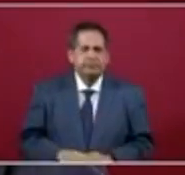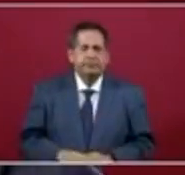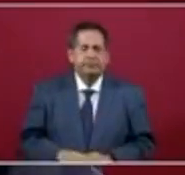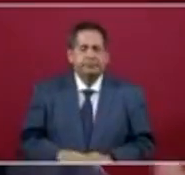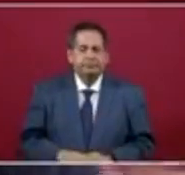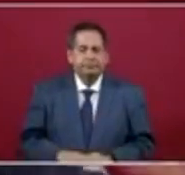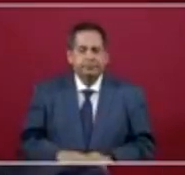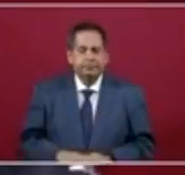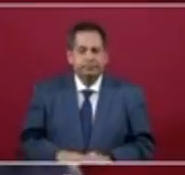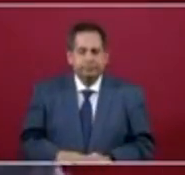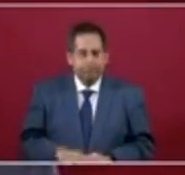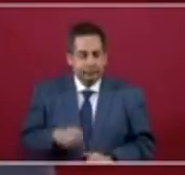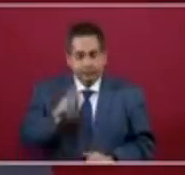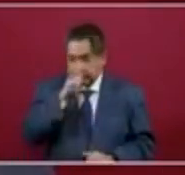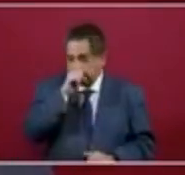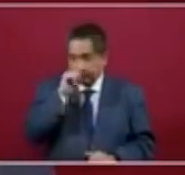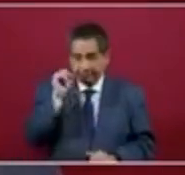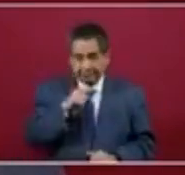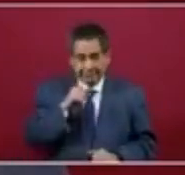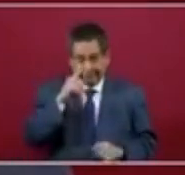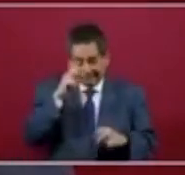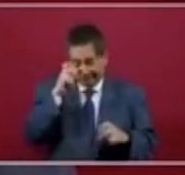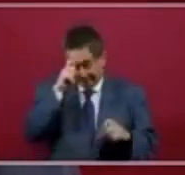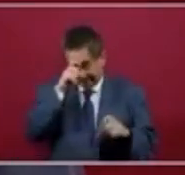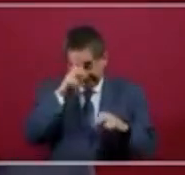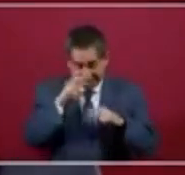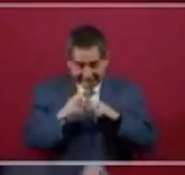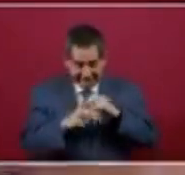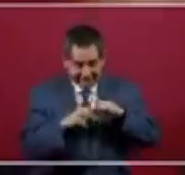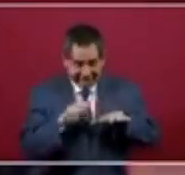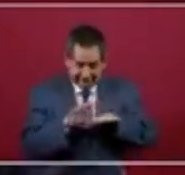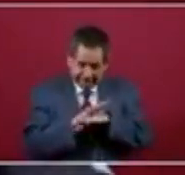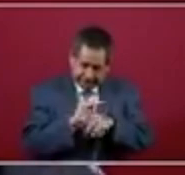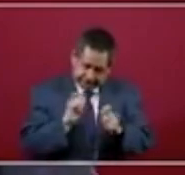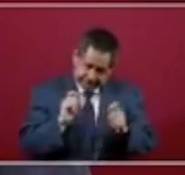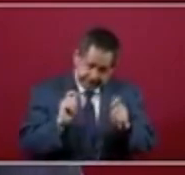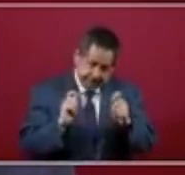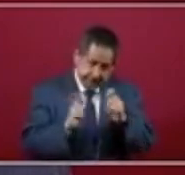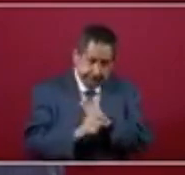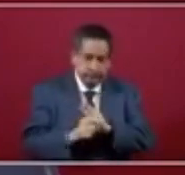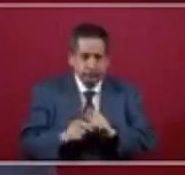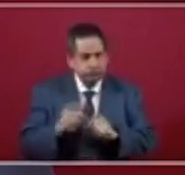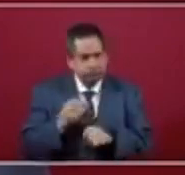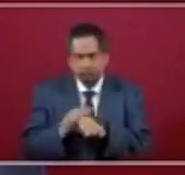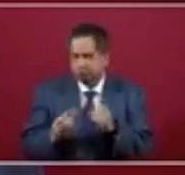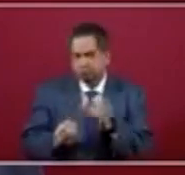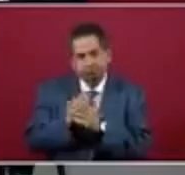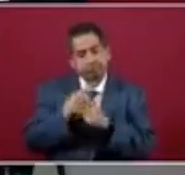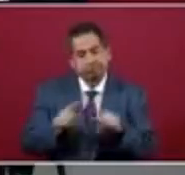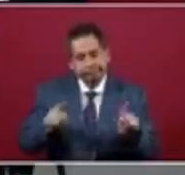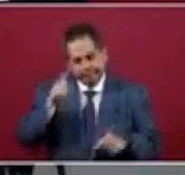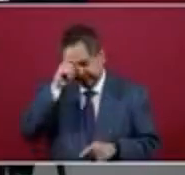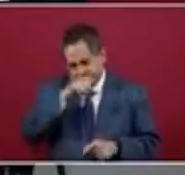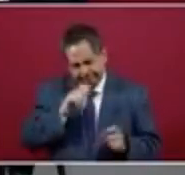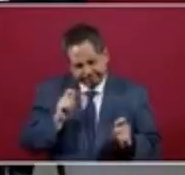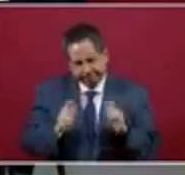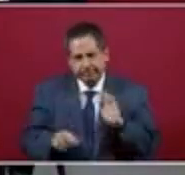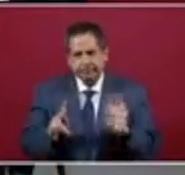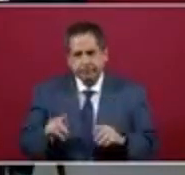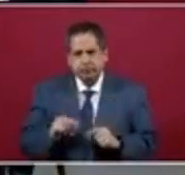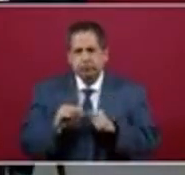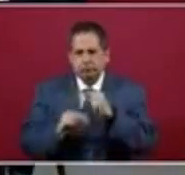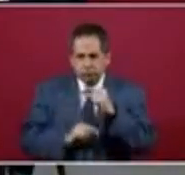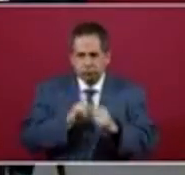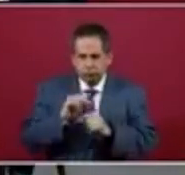Está costando que se entienda de que estamos en una etapa nueva, pero poco a